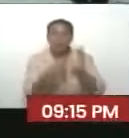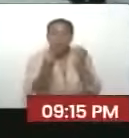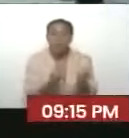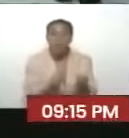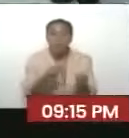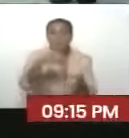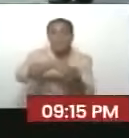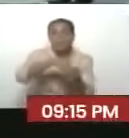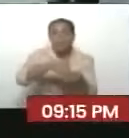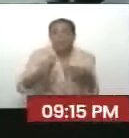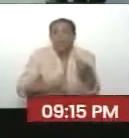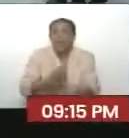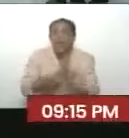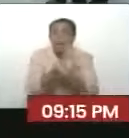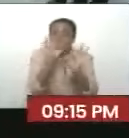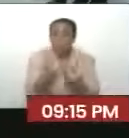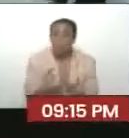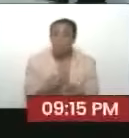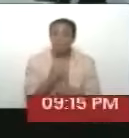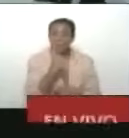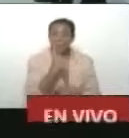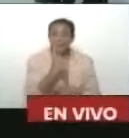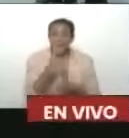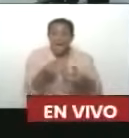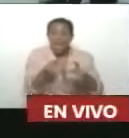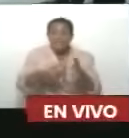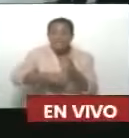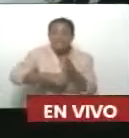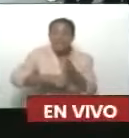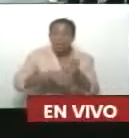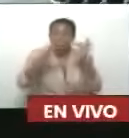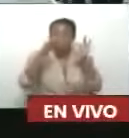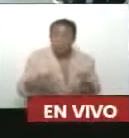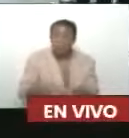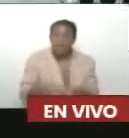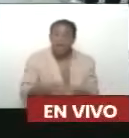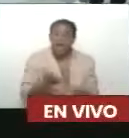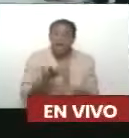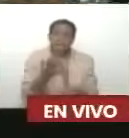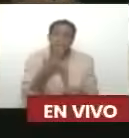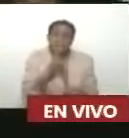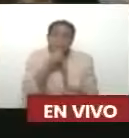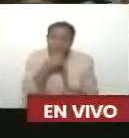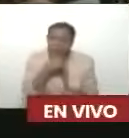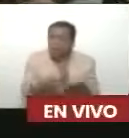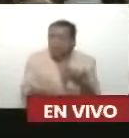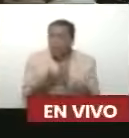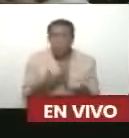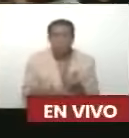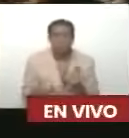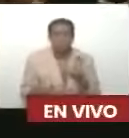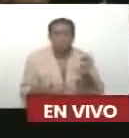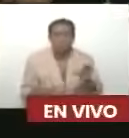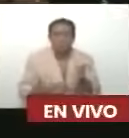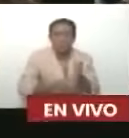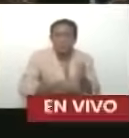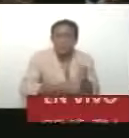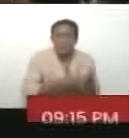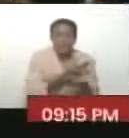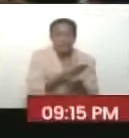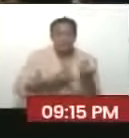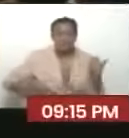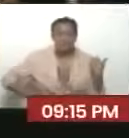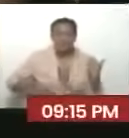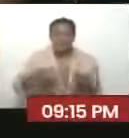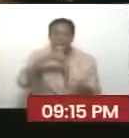de votación. Lo primero que debemos tener es la cédula de identidad laminada aún vencida. Se la va a entregar a la presidenta, quien le va a dictar los